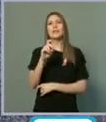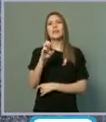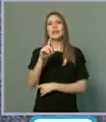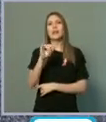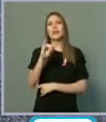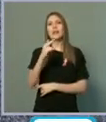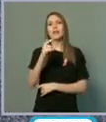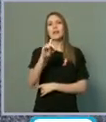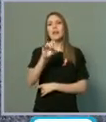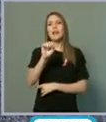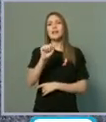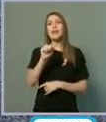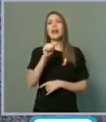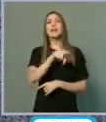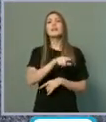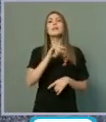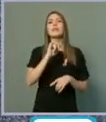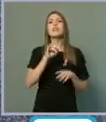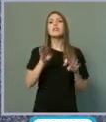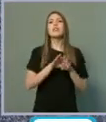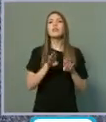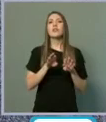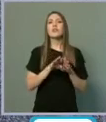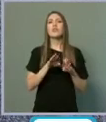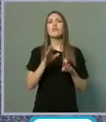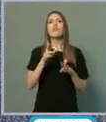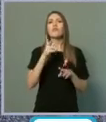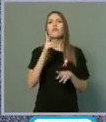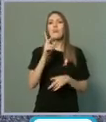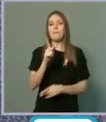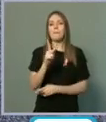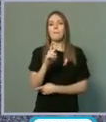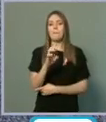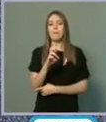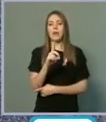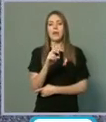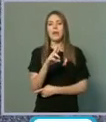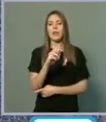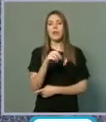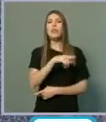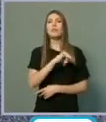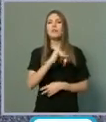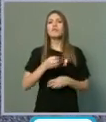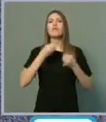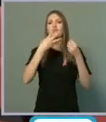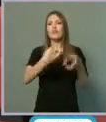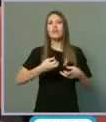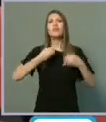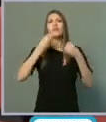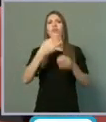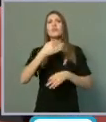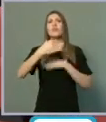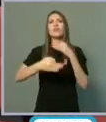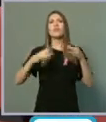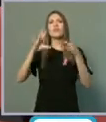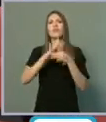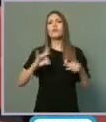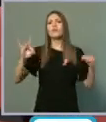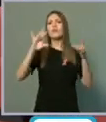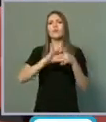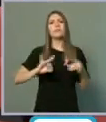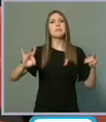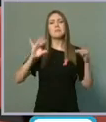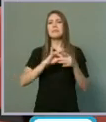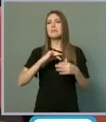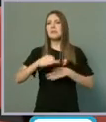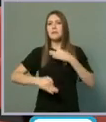Pedro Almodóvar sí las grita, él sí está en el otro lado, él dice, ahora sí podemos levantar la voz, ahora sí podemos hablar de estas cosas,